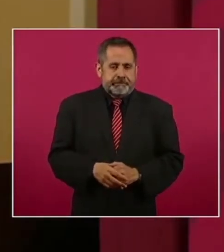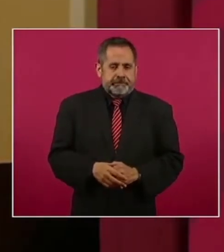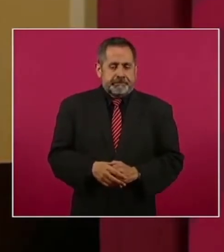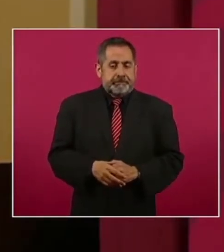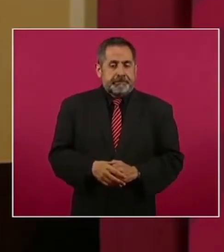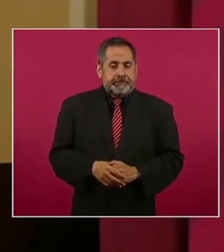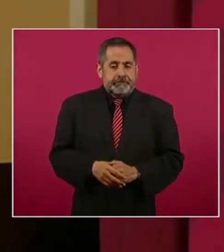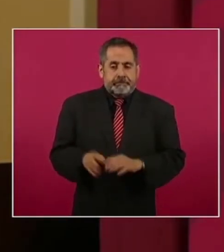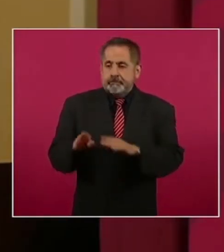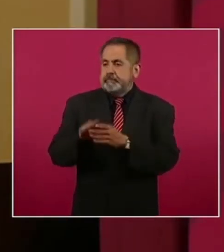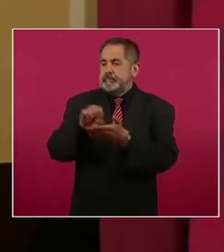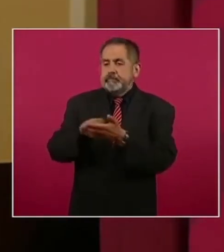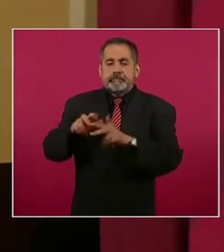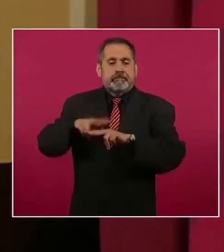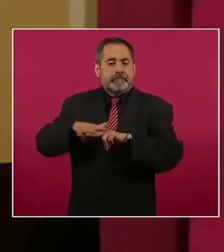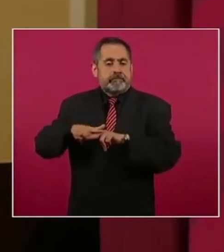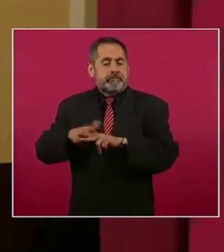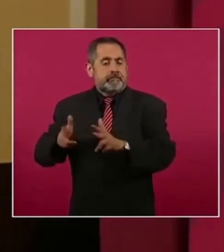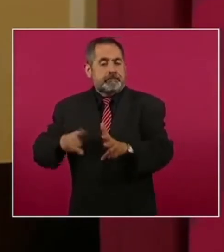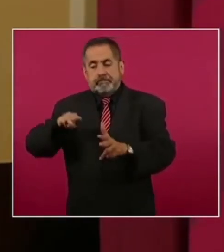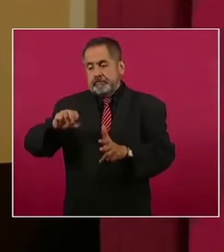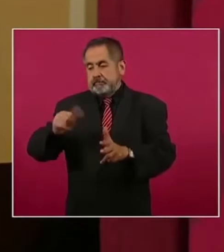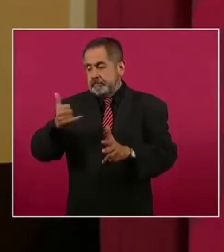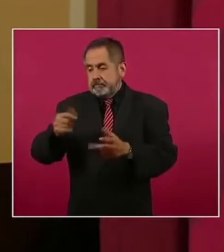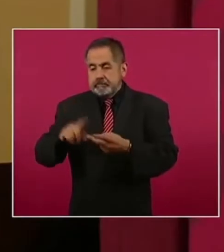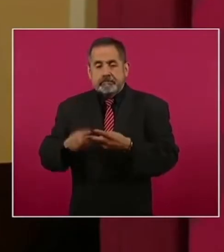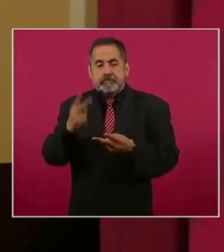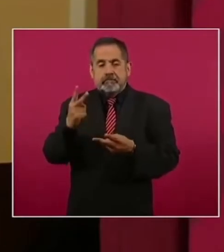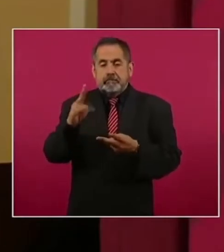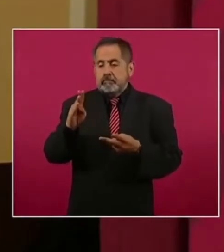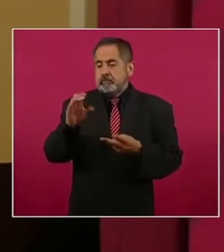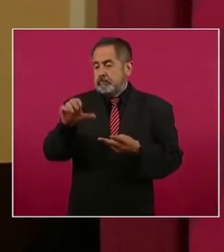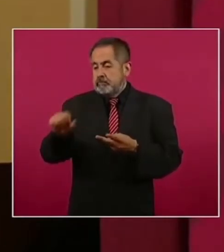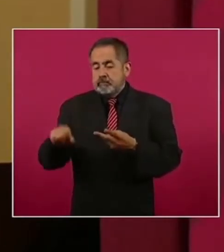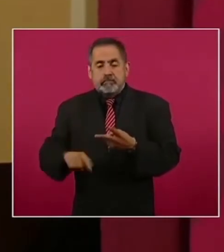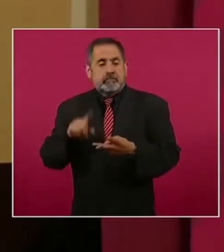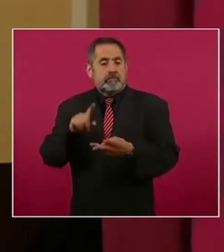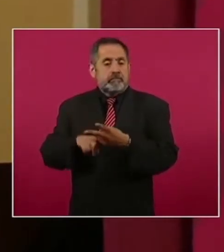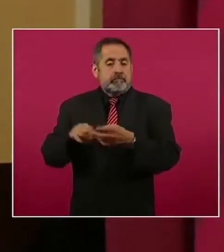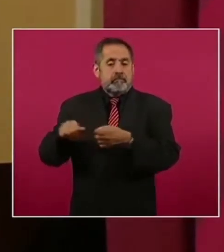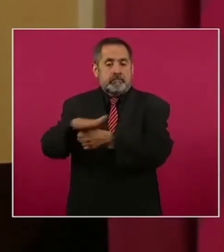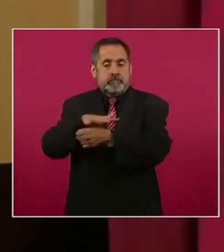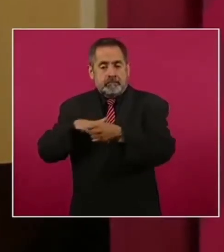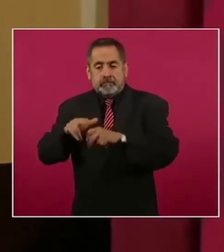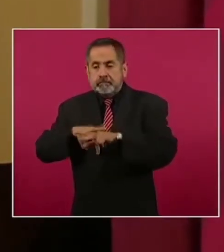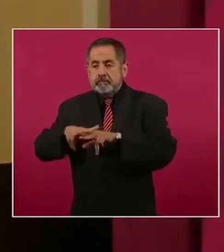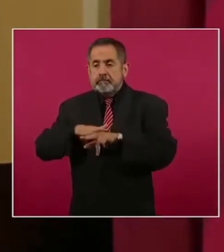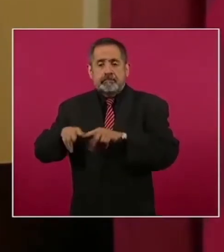como el Tren Maya, como Dos Bocas, como el Transísmico,